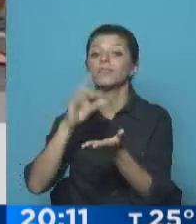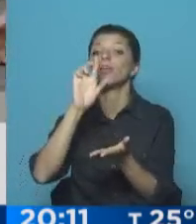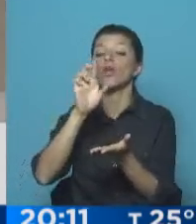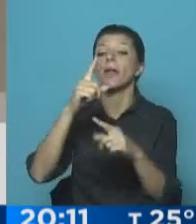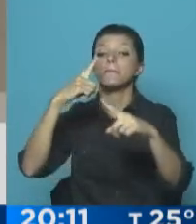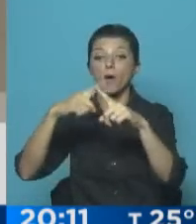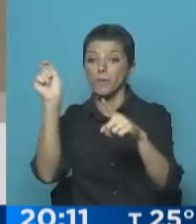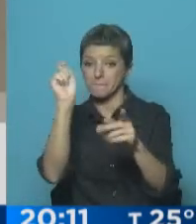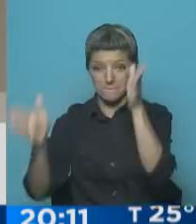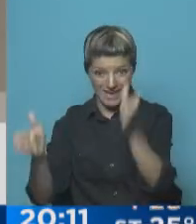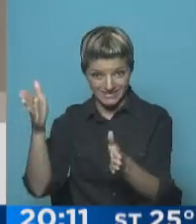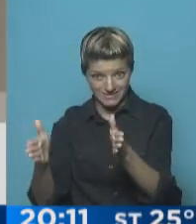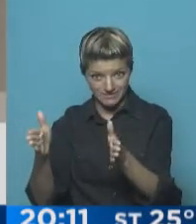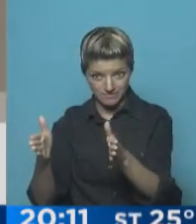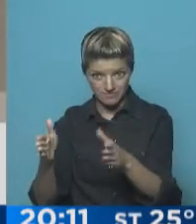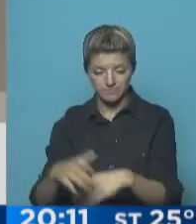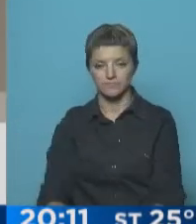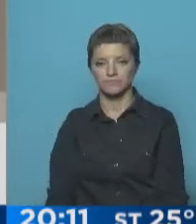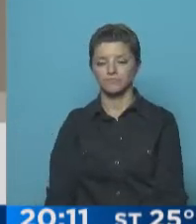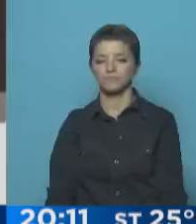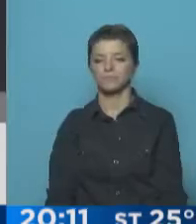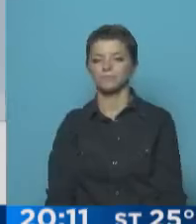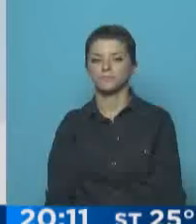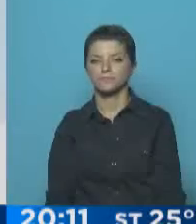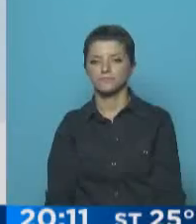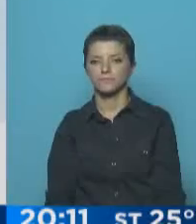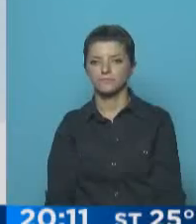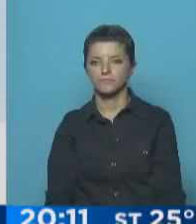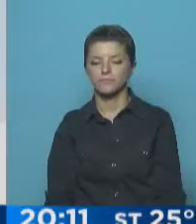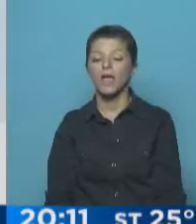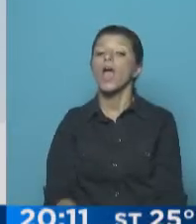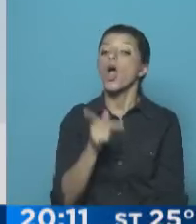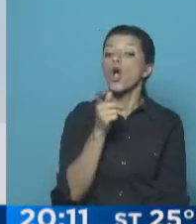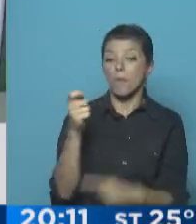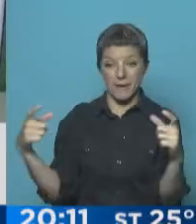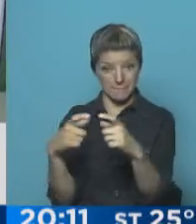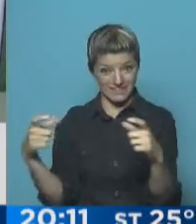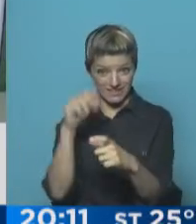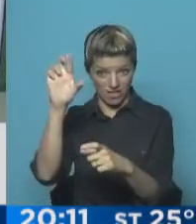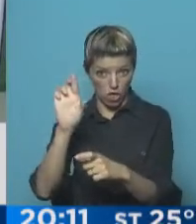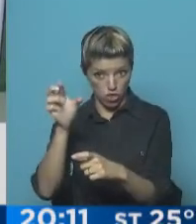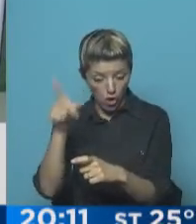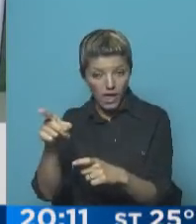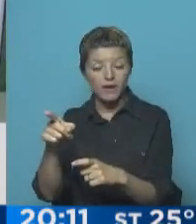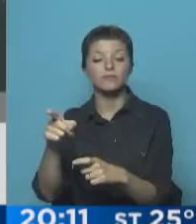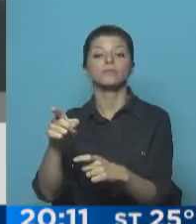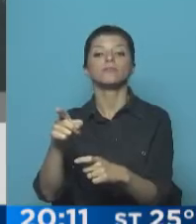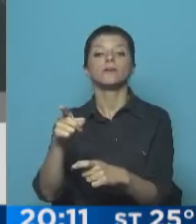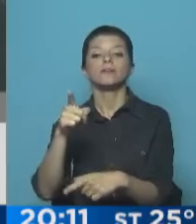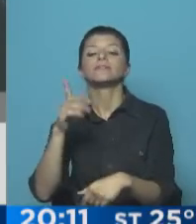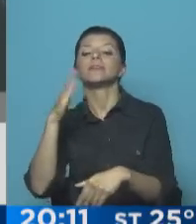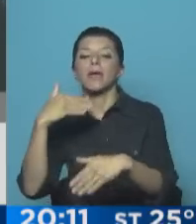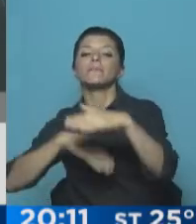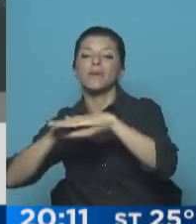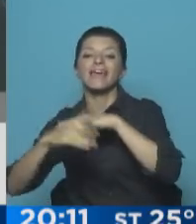sin requerir la conformidad previa del Banco Central. En compras de billetes en moneda extranjera y de divisas que superen el equivalente